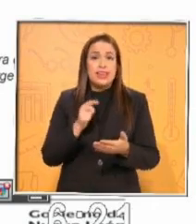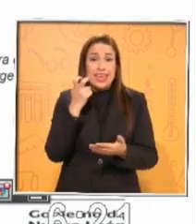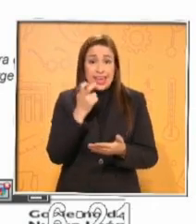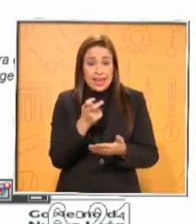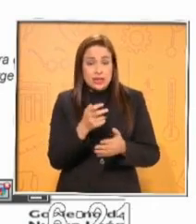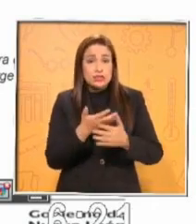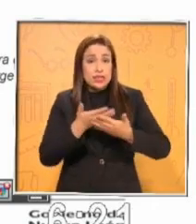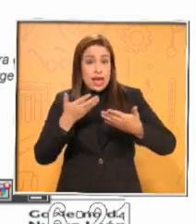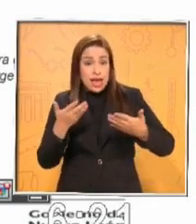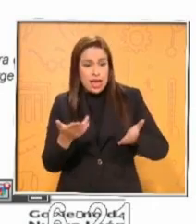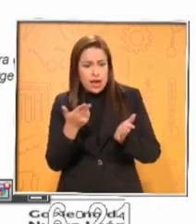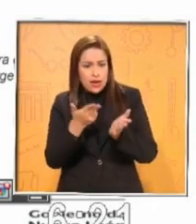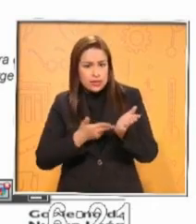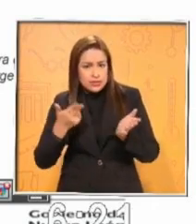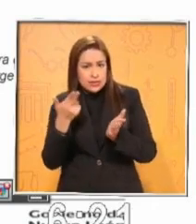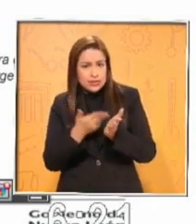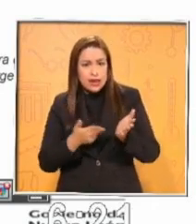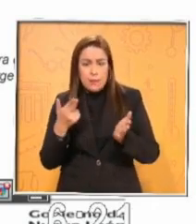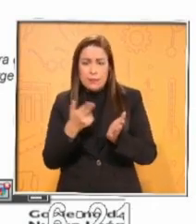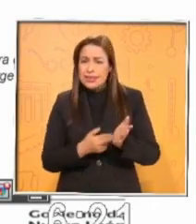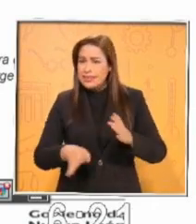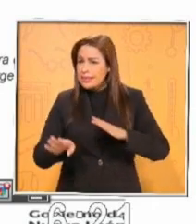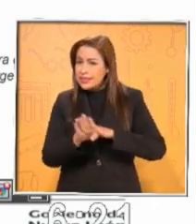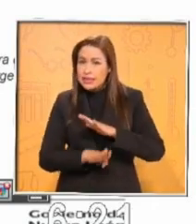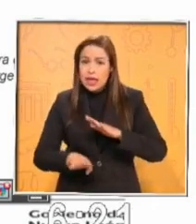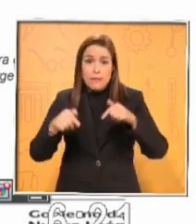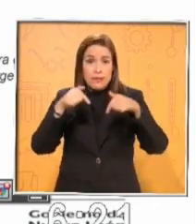instrumento fundamental de nuestros tiempos.